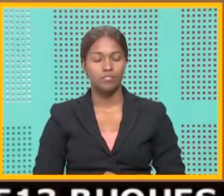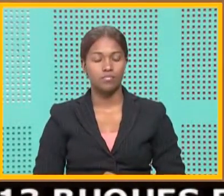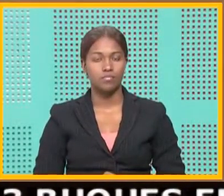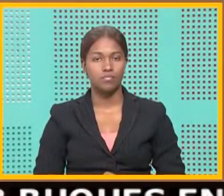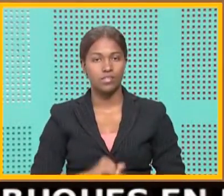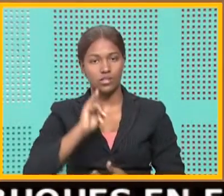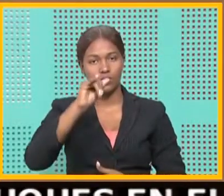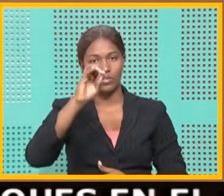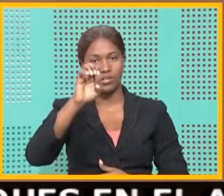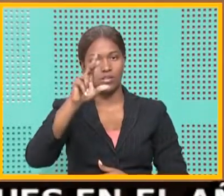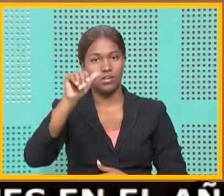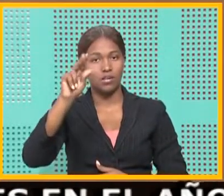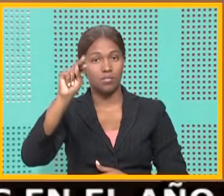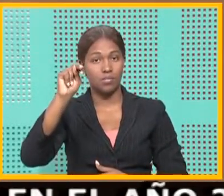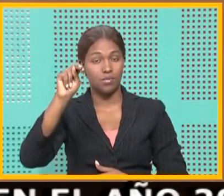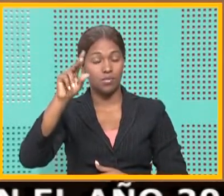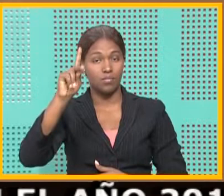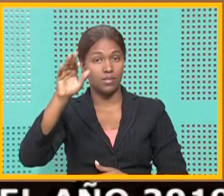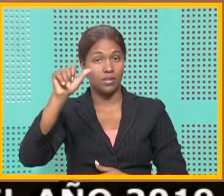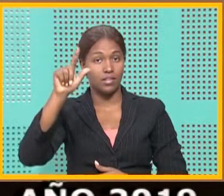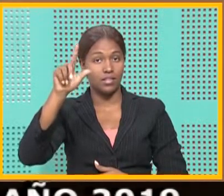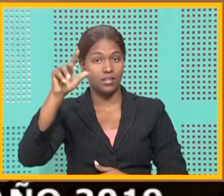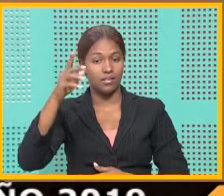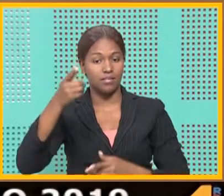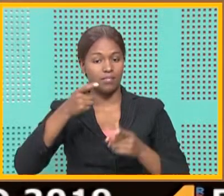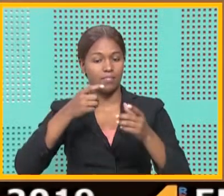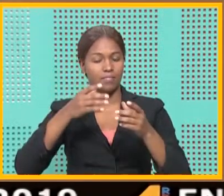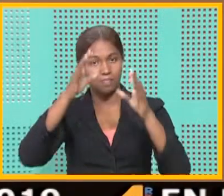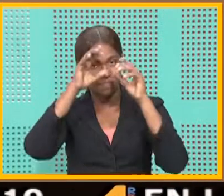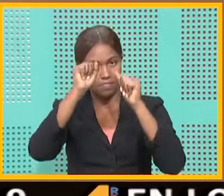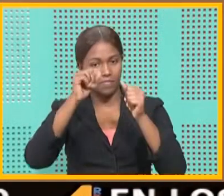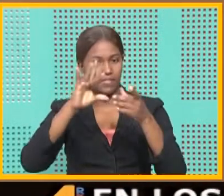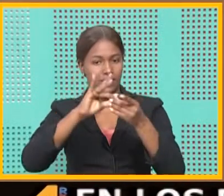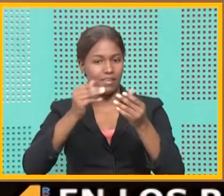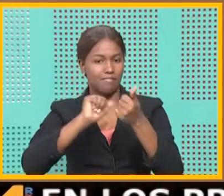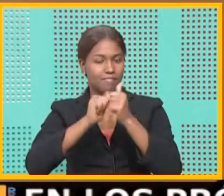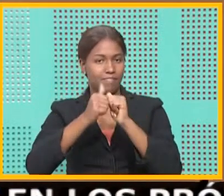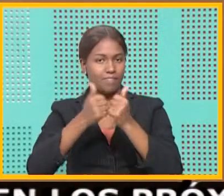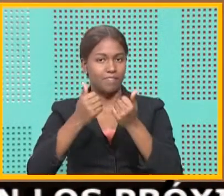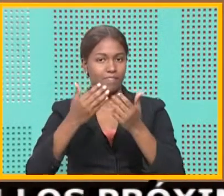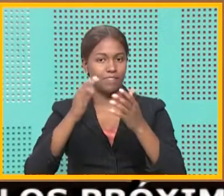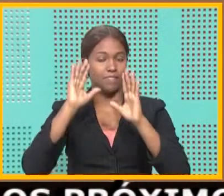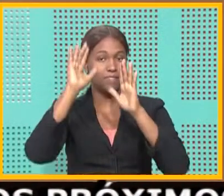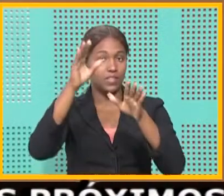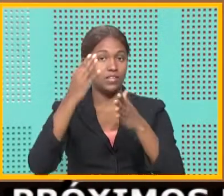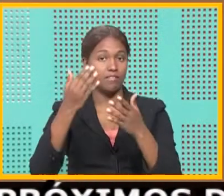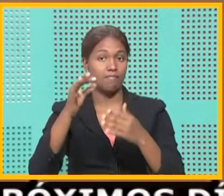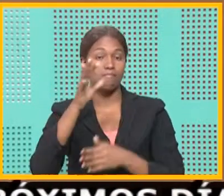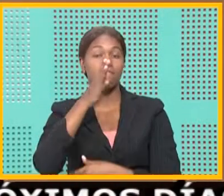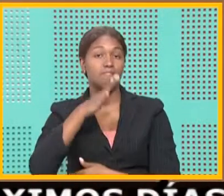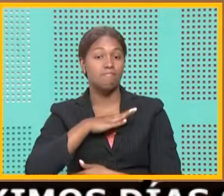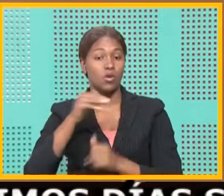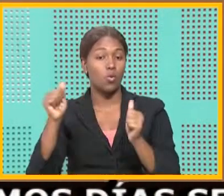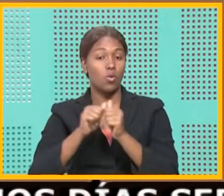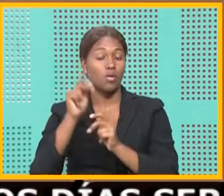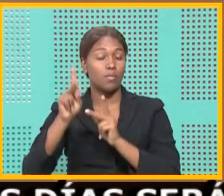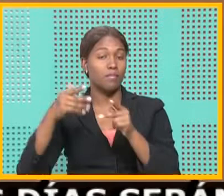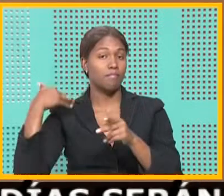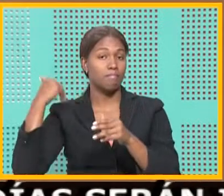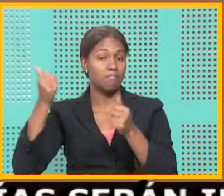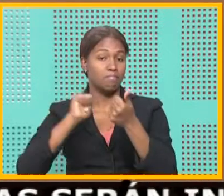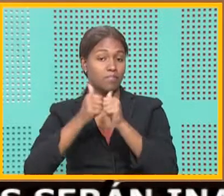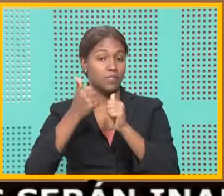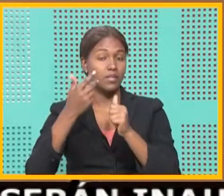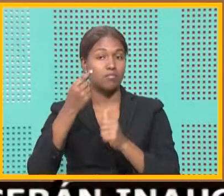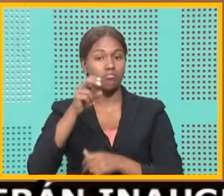José Ramón Peralta, presidente del comité organizador del torneo preolímpico de voleibol femenino, junto a las autoridades deportivas, realizó un recorrido